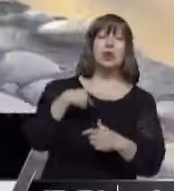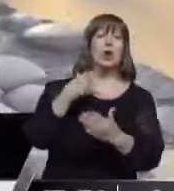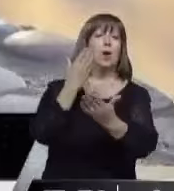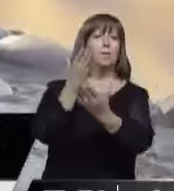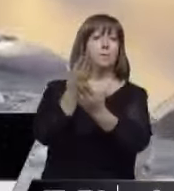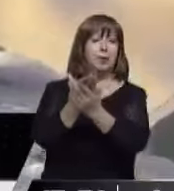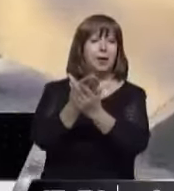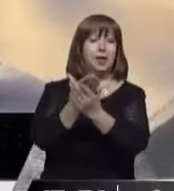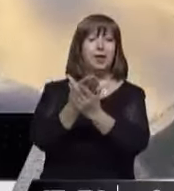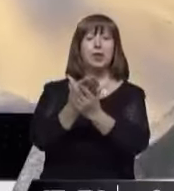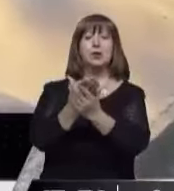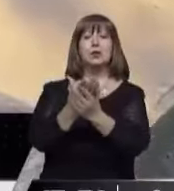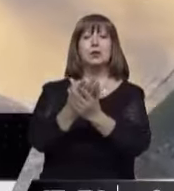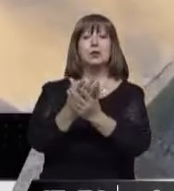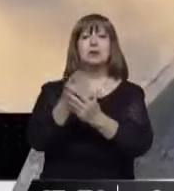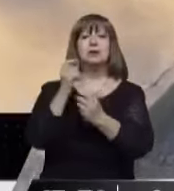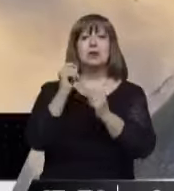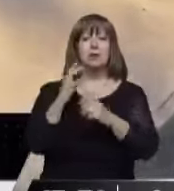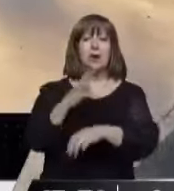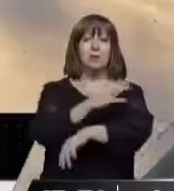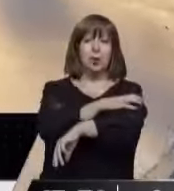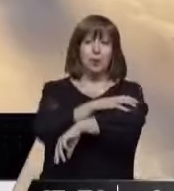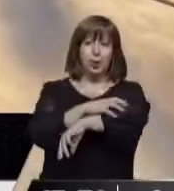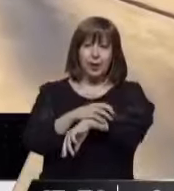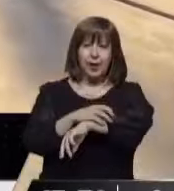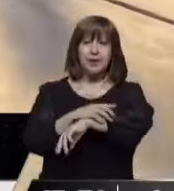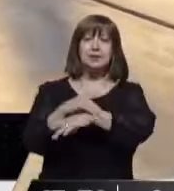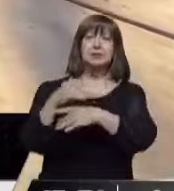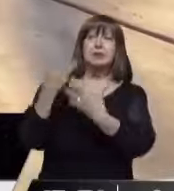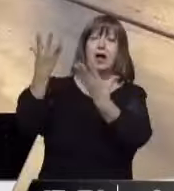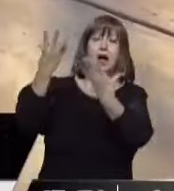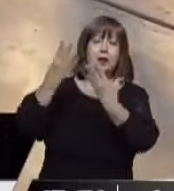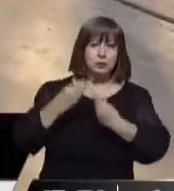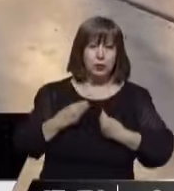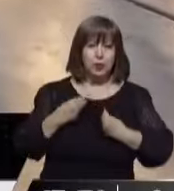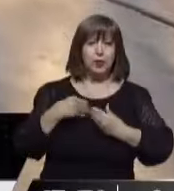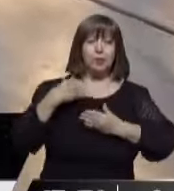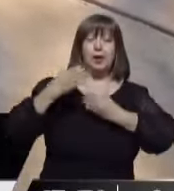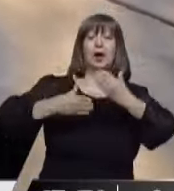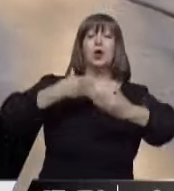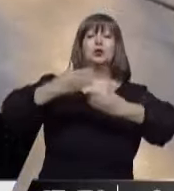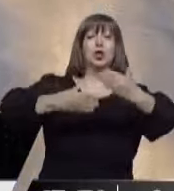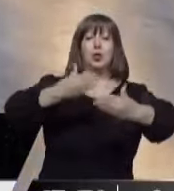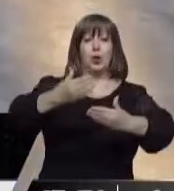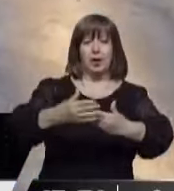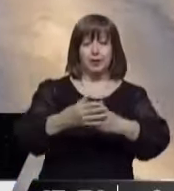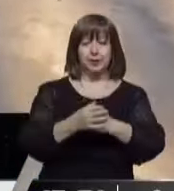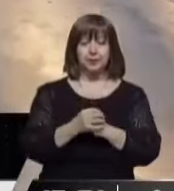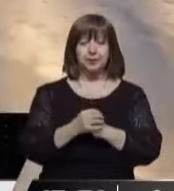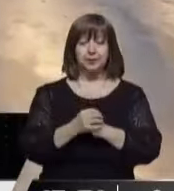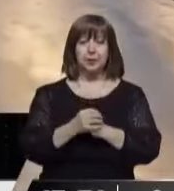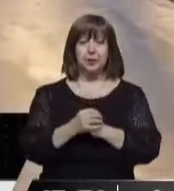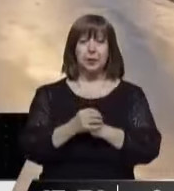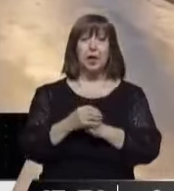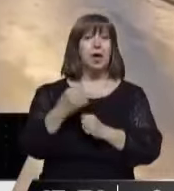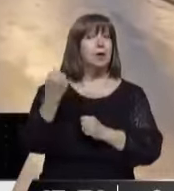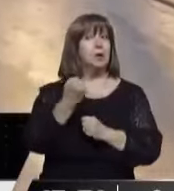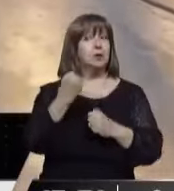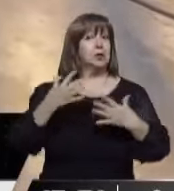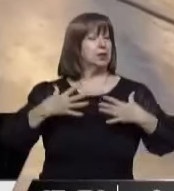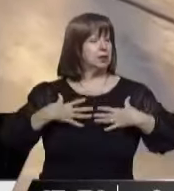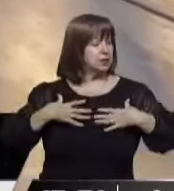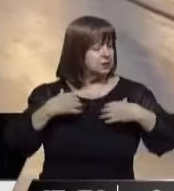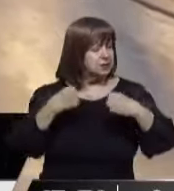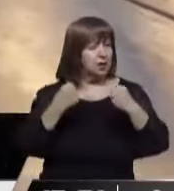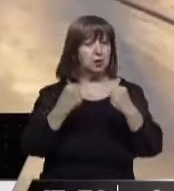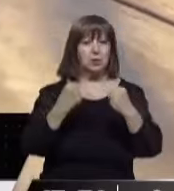esta pobreza tan grande que estamos viviendo, que nos ayude a seguir adelante nuestro Señor. Y sobre todo salud, ¿no? Salud es lo